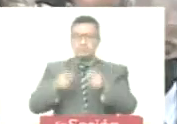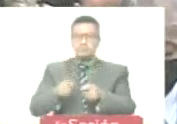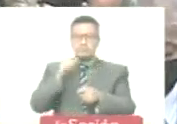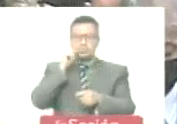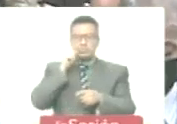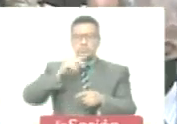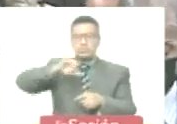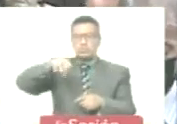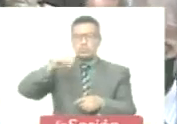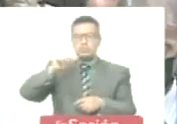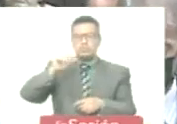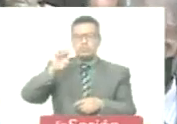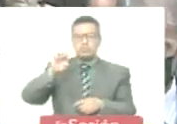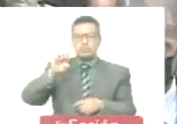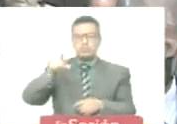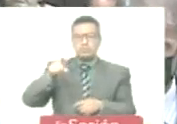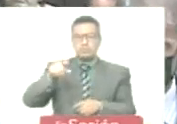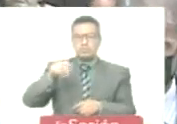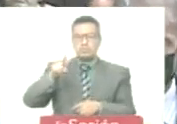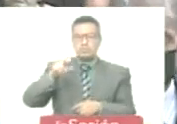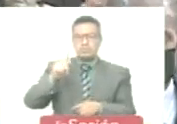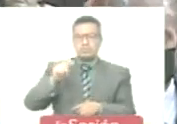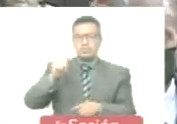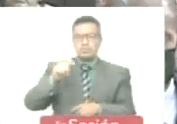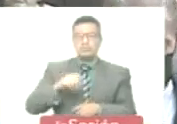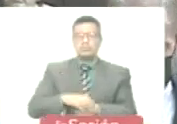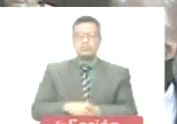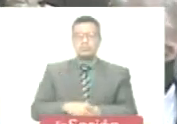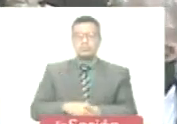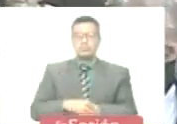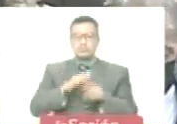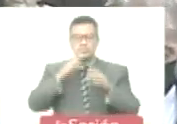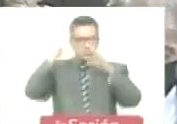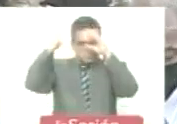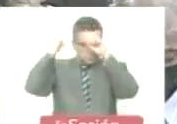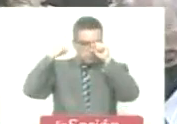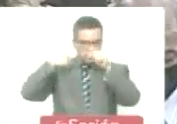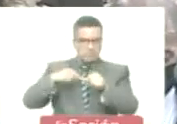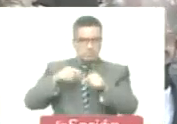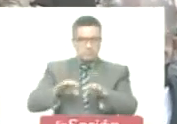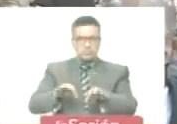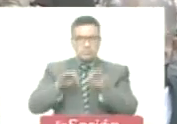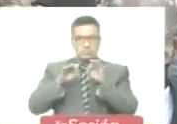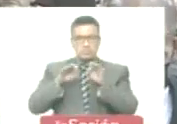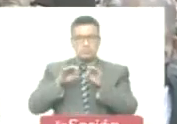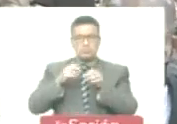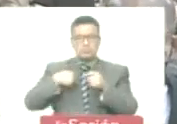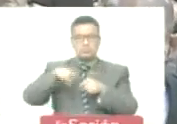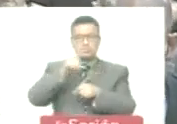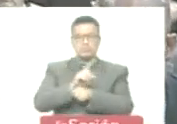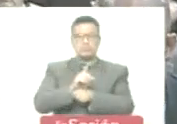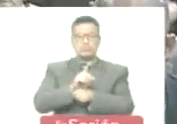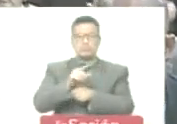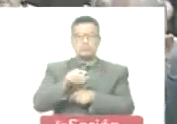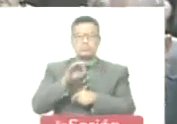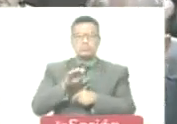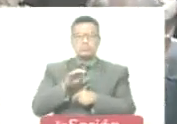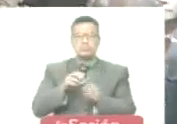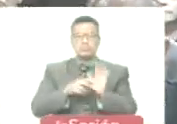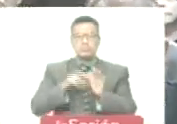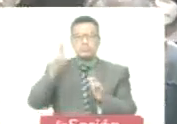ciudadano José Gregorio Biomorgi Musatis como embajador extraordinario plenipotenciario de